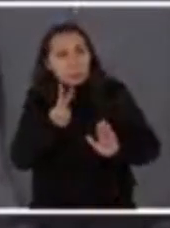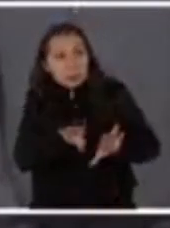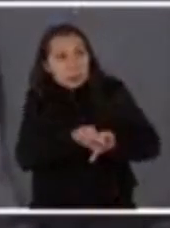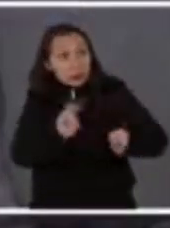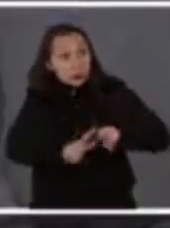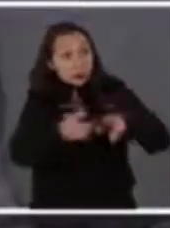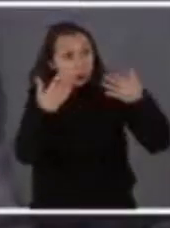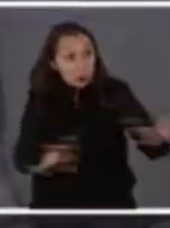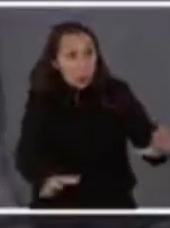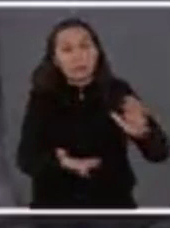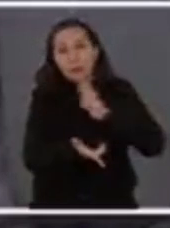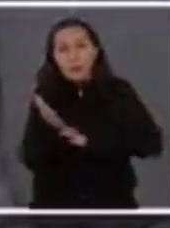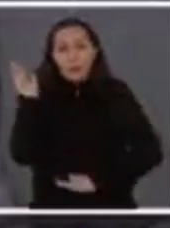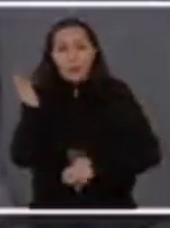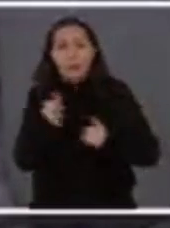se solucione.